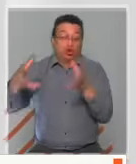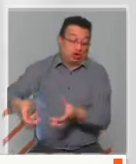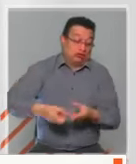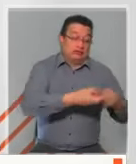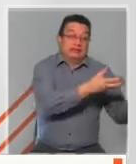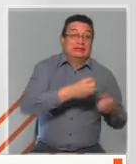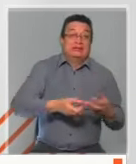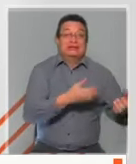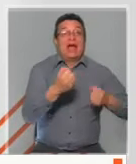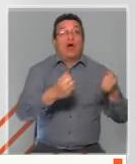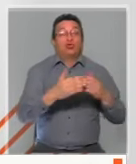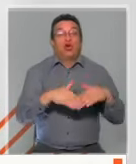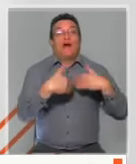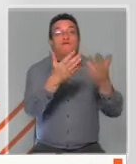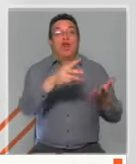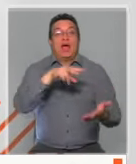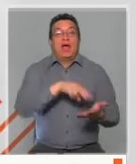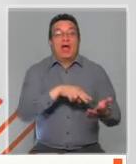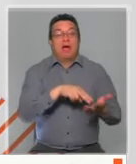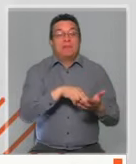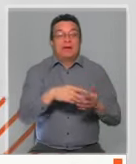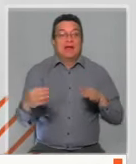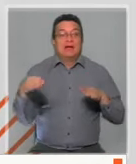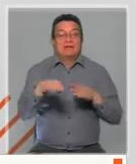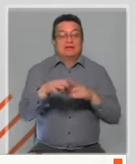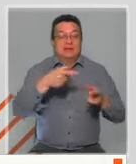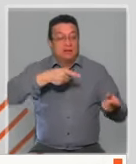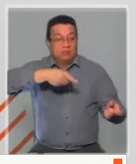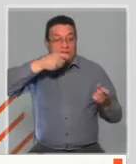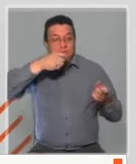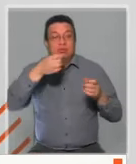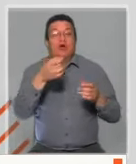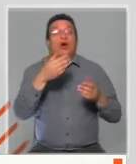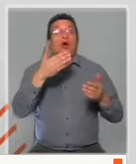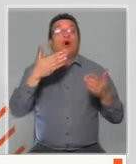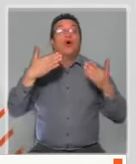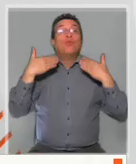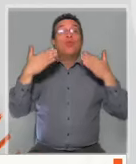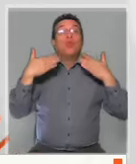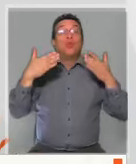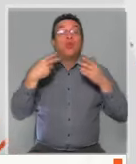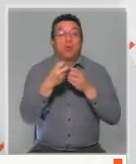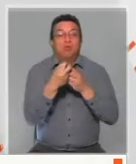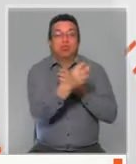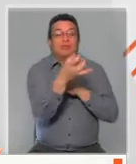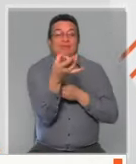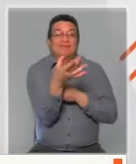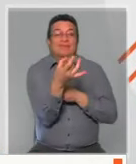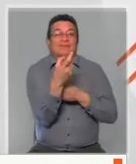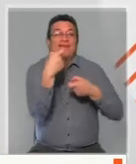que los esperaba en la calle, principalmente armas de aire comprimido.